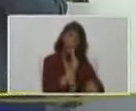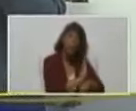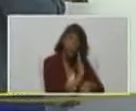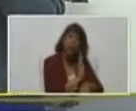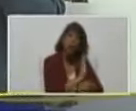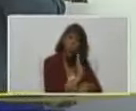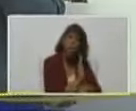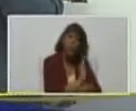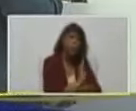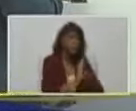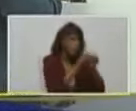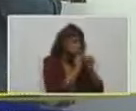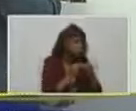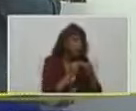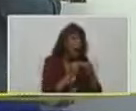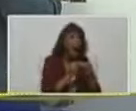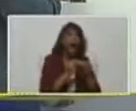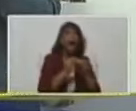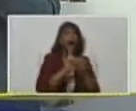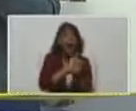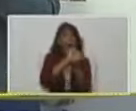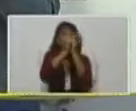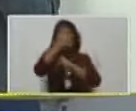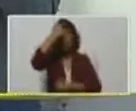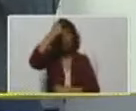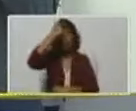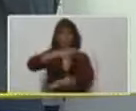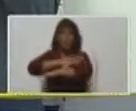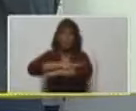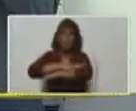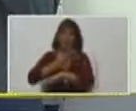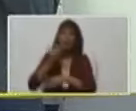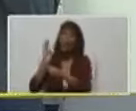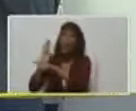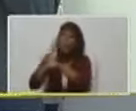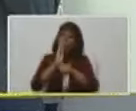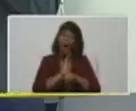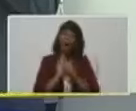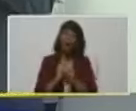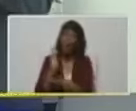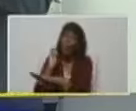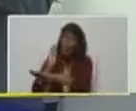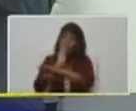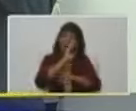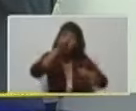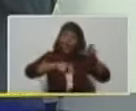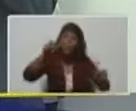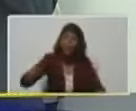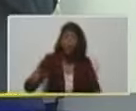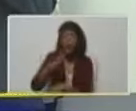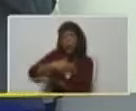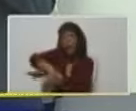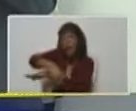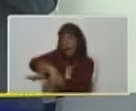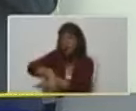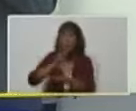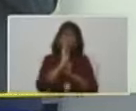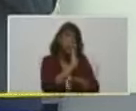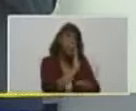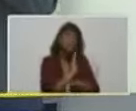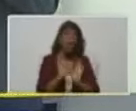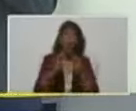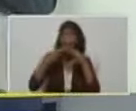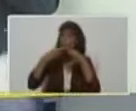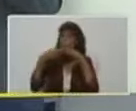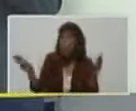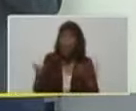públicos, Venezuela cada vez va a ser más bella. El mantenimiento, el cuidado, cuidar las cosas, sobre todo lo